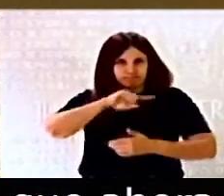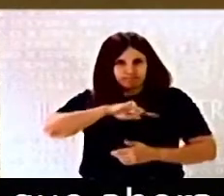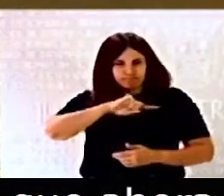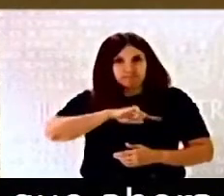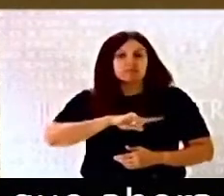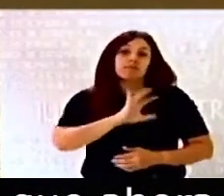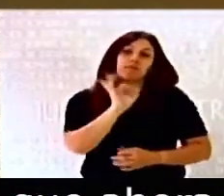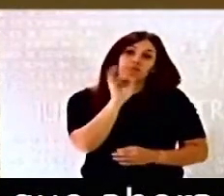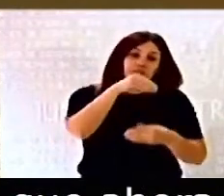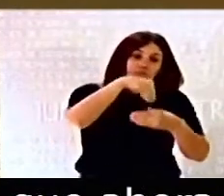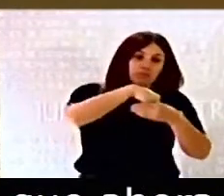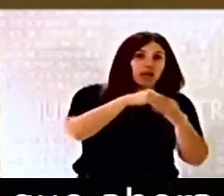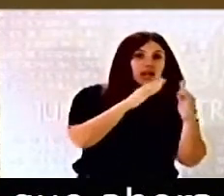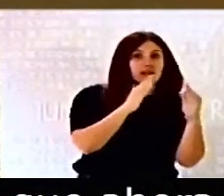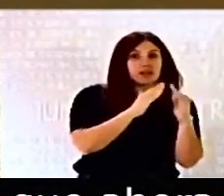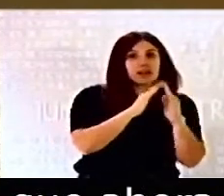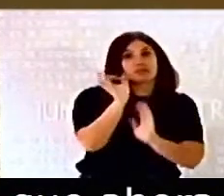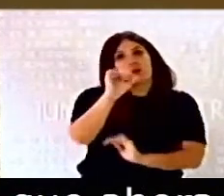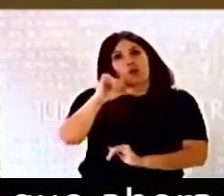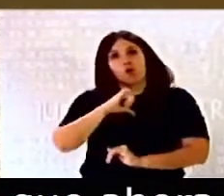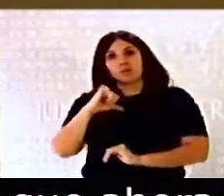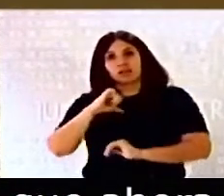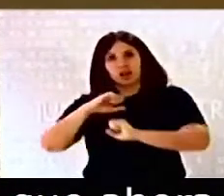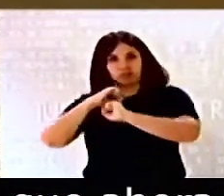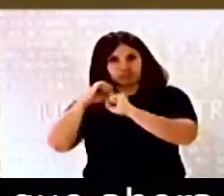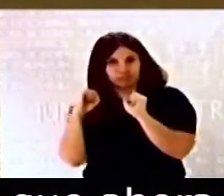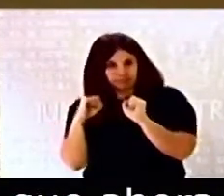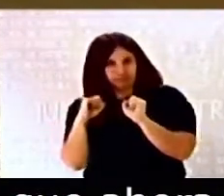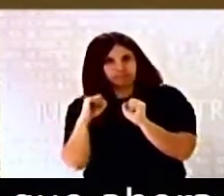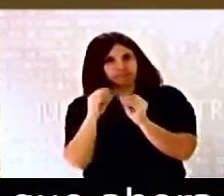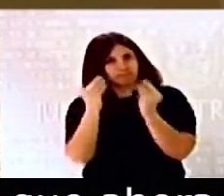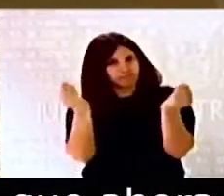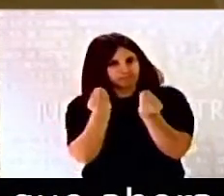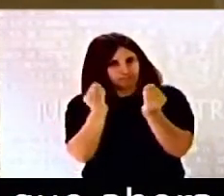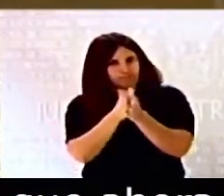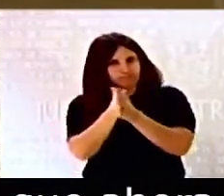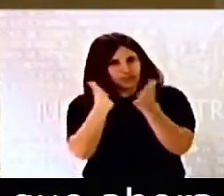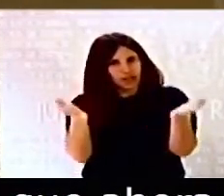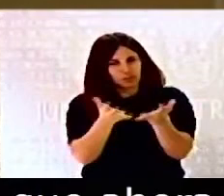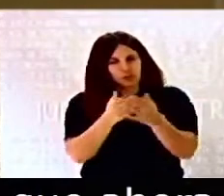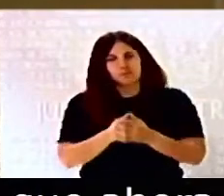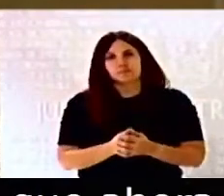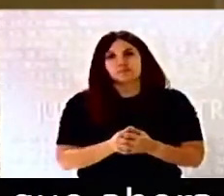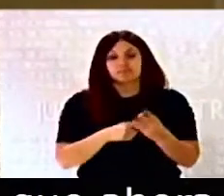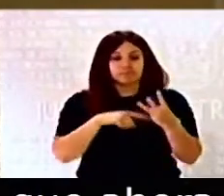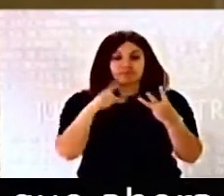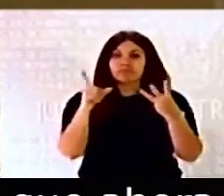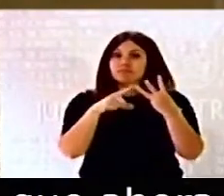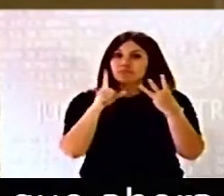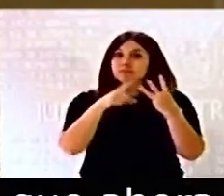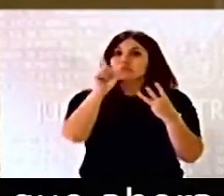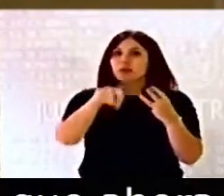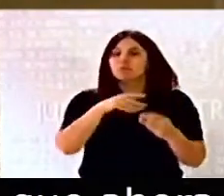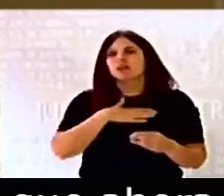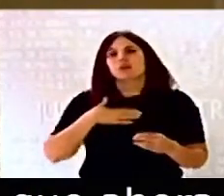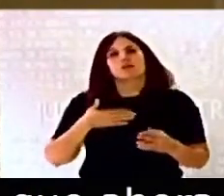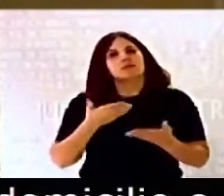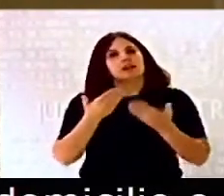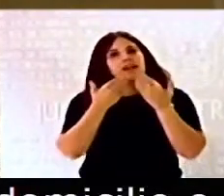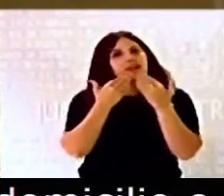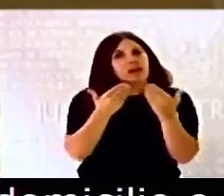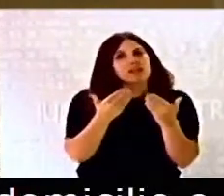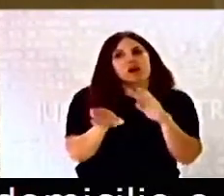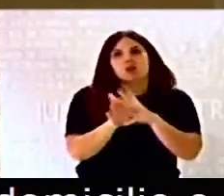sea en su domicilio o en alguno de nuestros centros hospitalarios. Y, en tercer lugar, pues seguir agradeciendo y pidiendo la